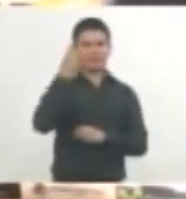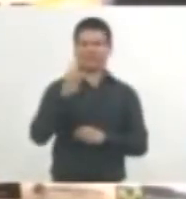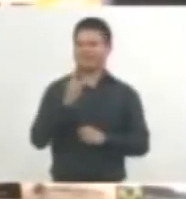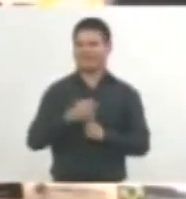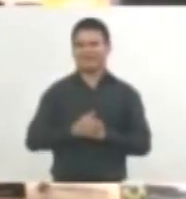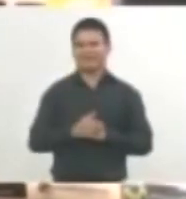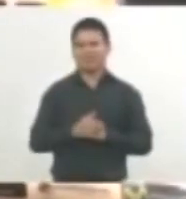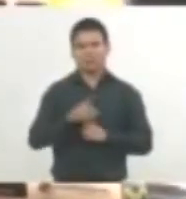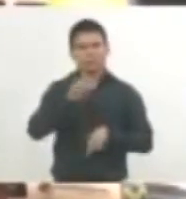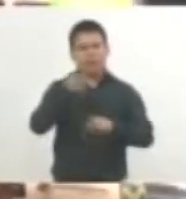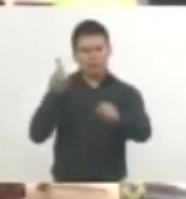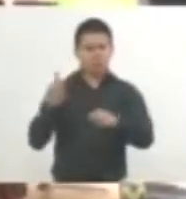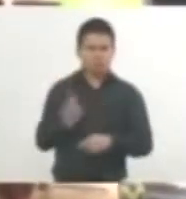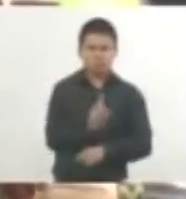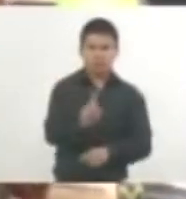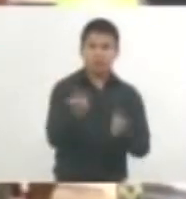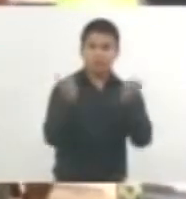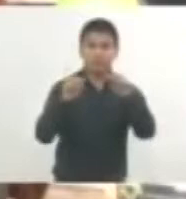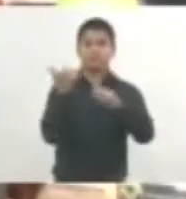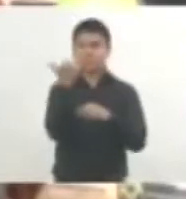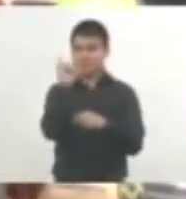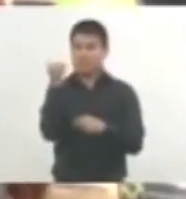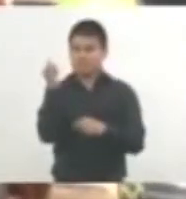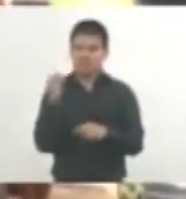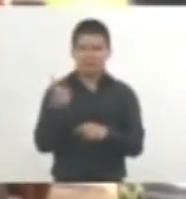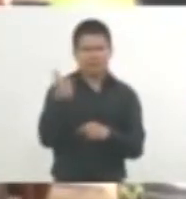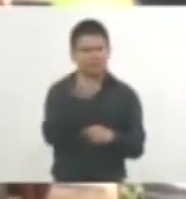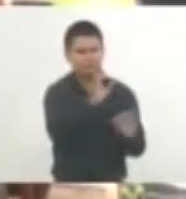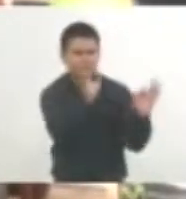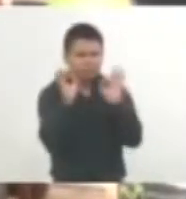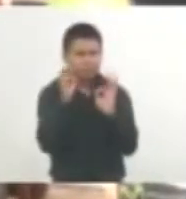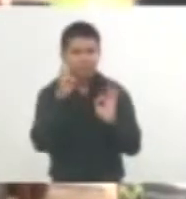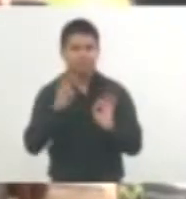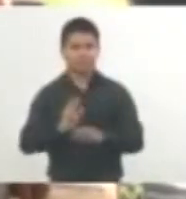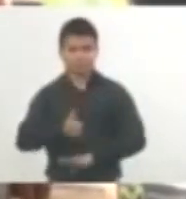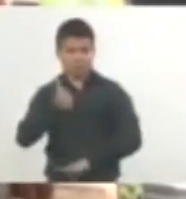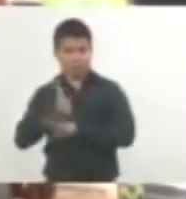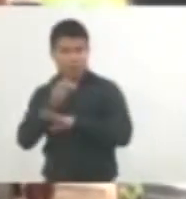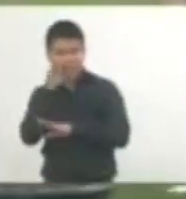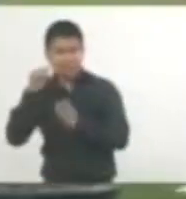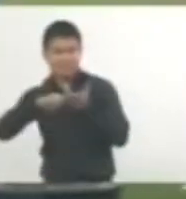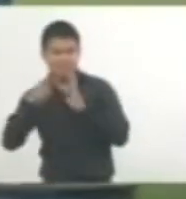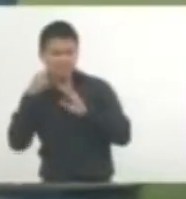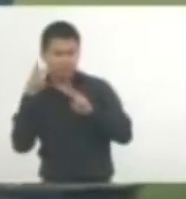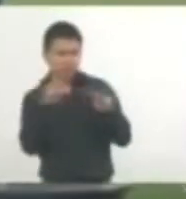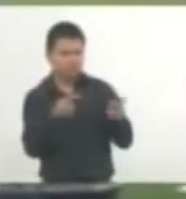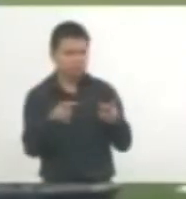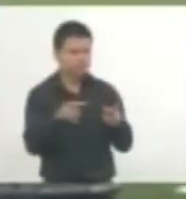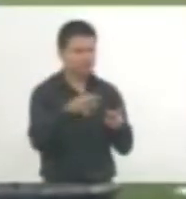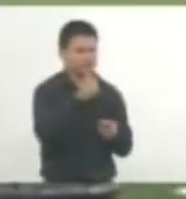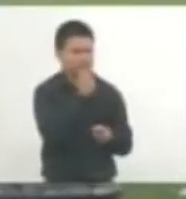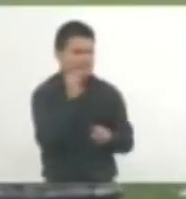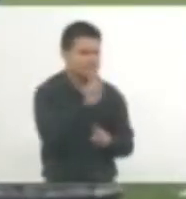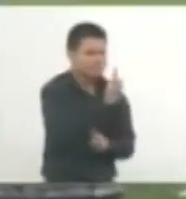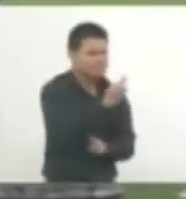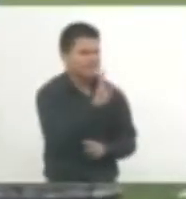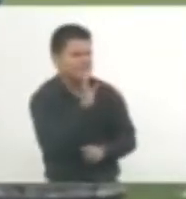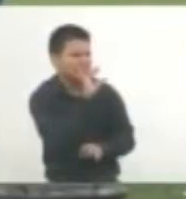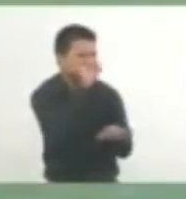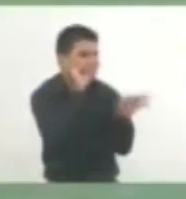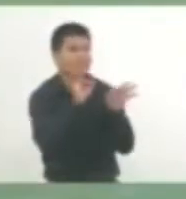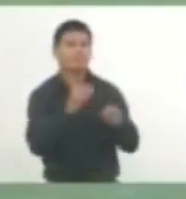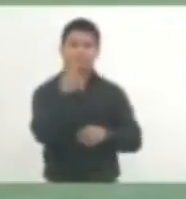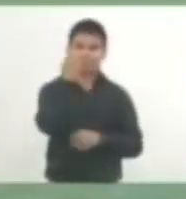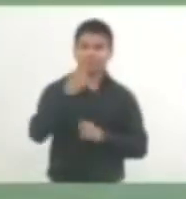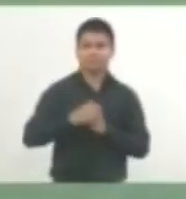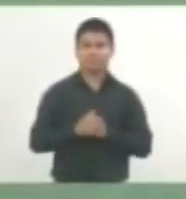posición la están haciendo bastante bien y el profe tiene muchas opciones para elegir. Además de Muriel, James Rodríguez, Santiago